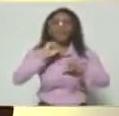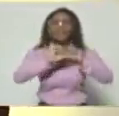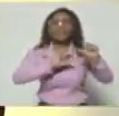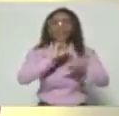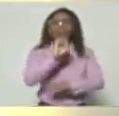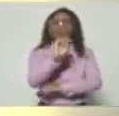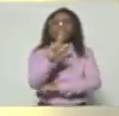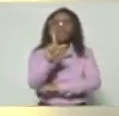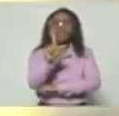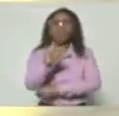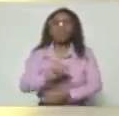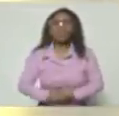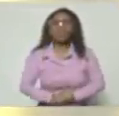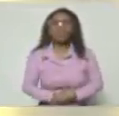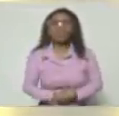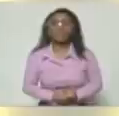XXI.